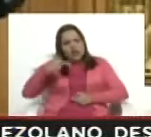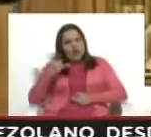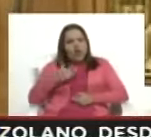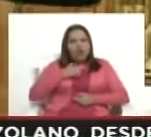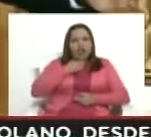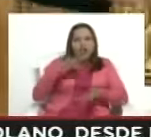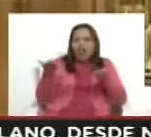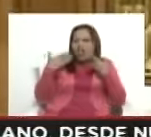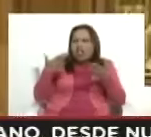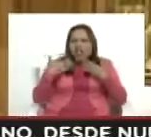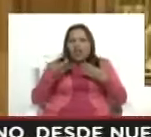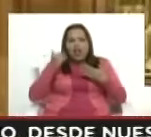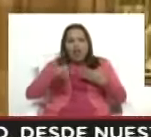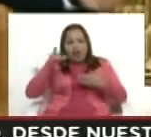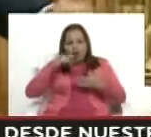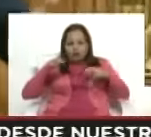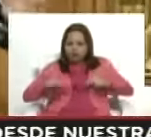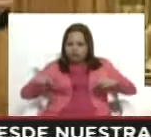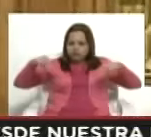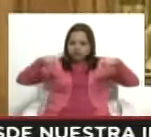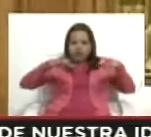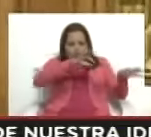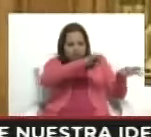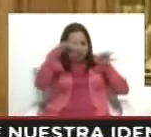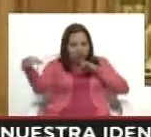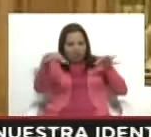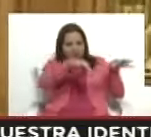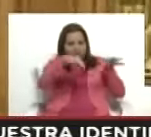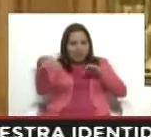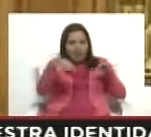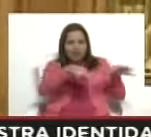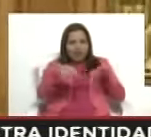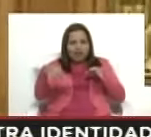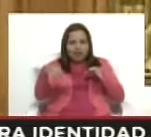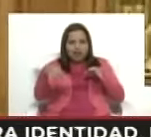ahogando. Y se levantaron los tipos y me quitaron las, ¿cómo se llama?